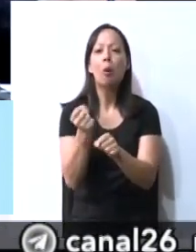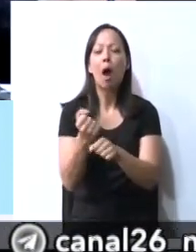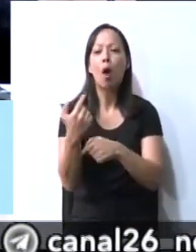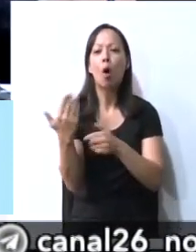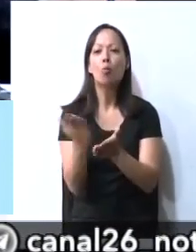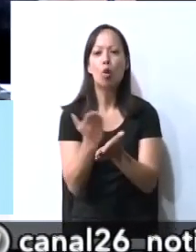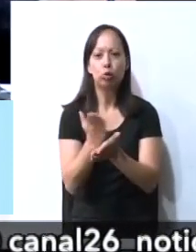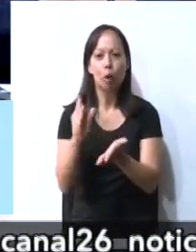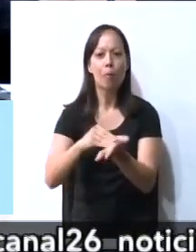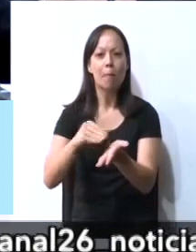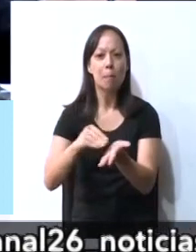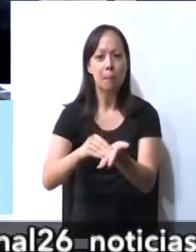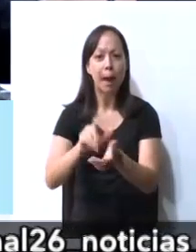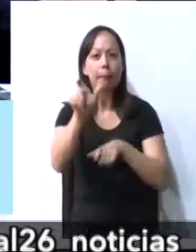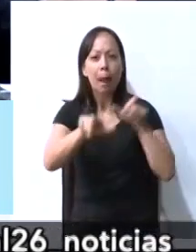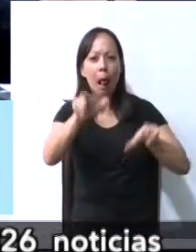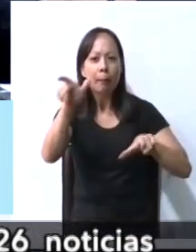futuro mejor.